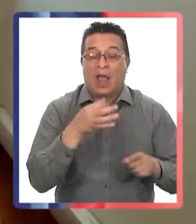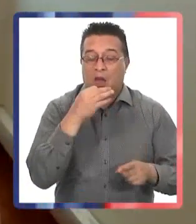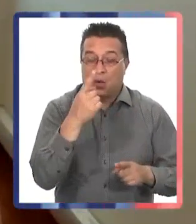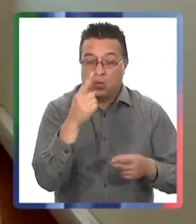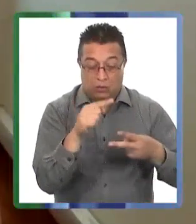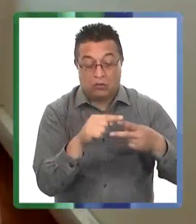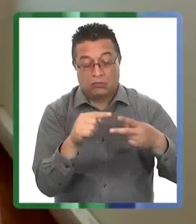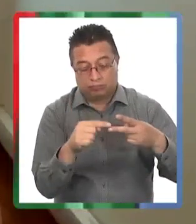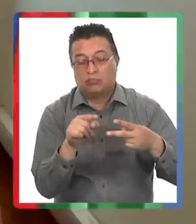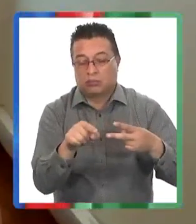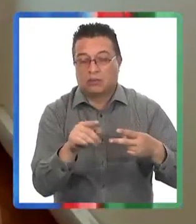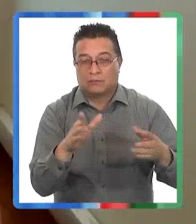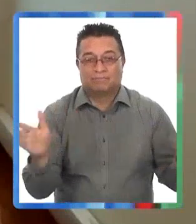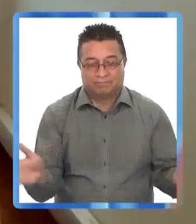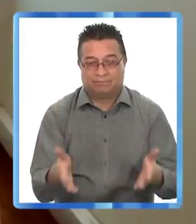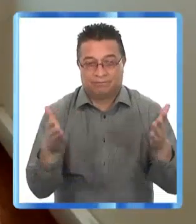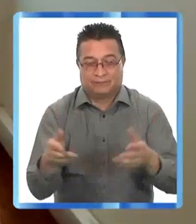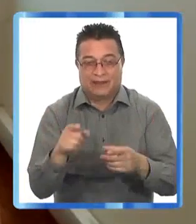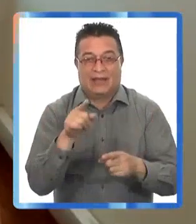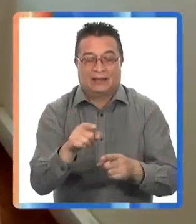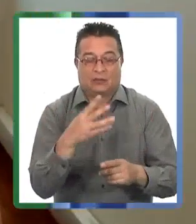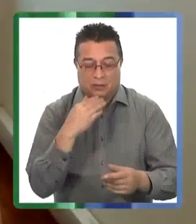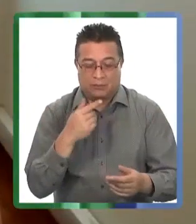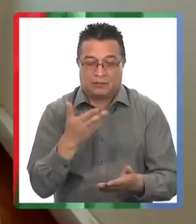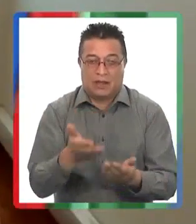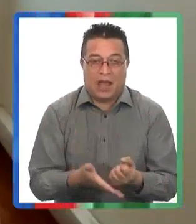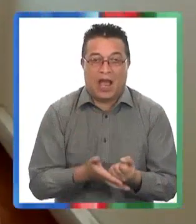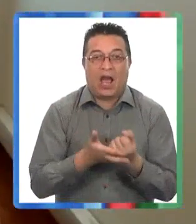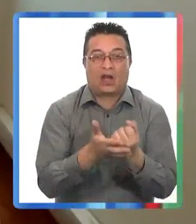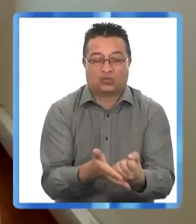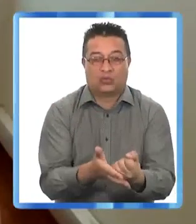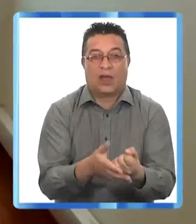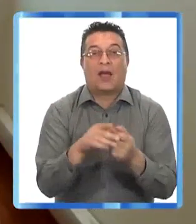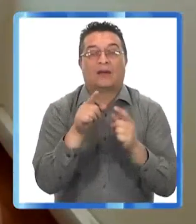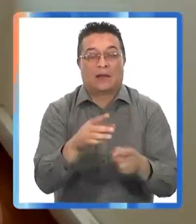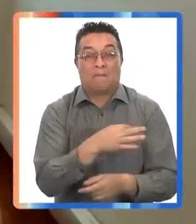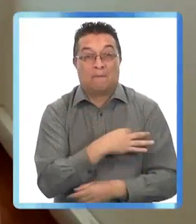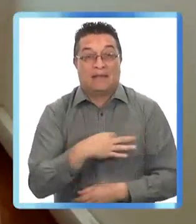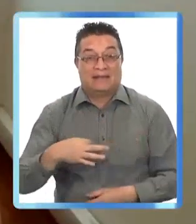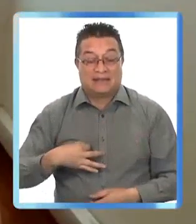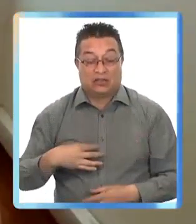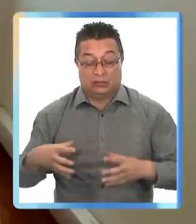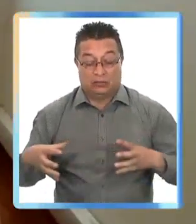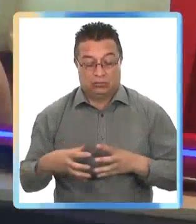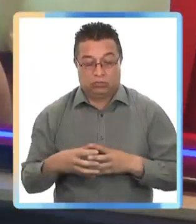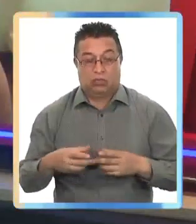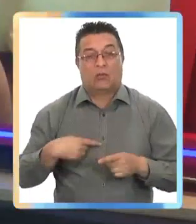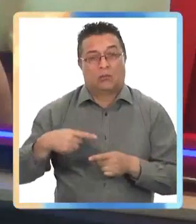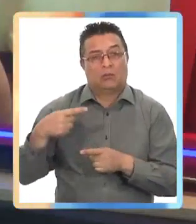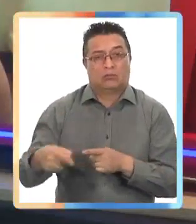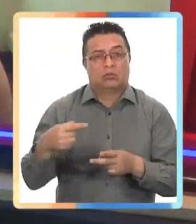productiva. Ahí estamos yendo como ministerio y como sector con una serie de apoyos de